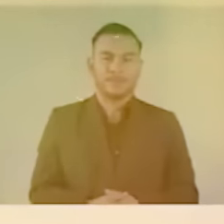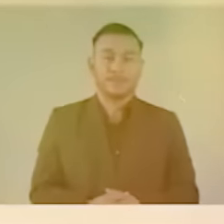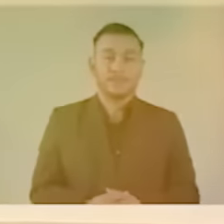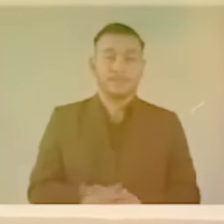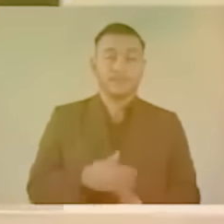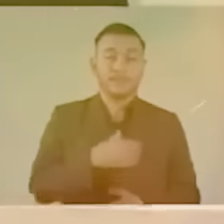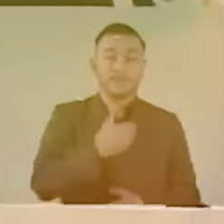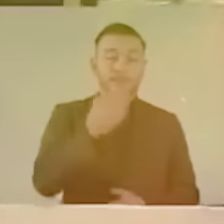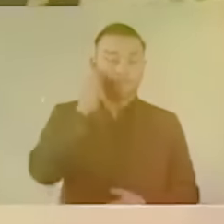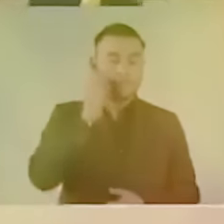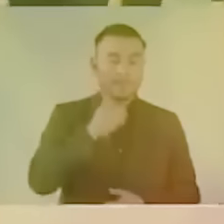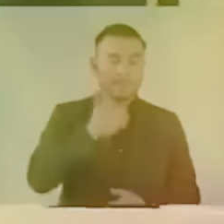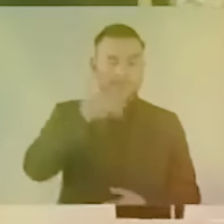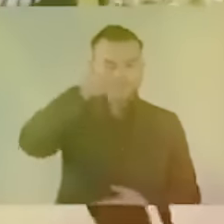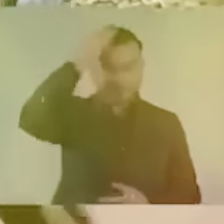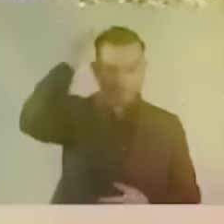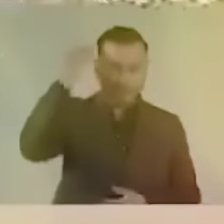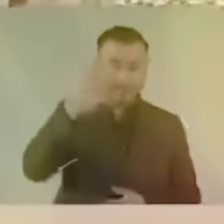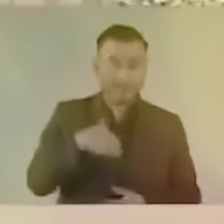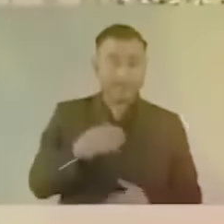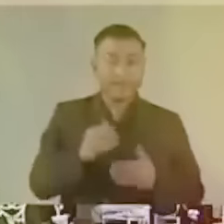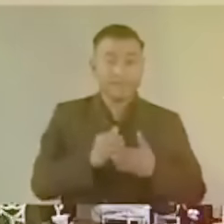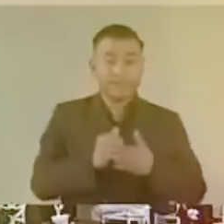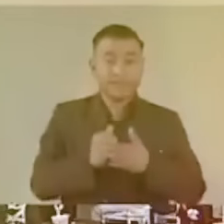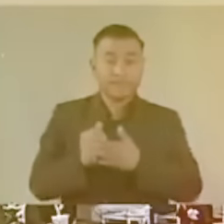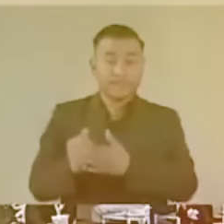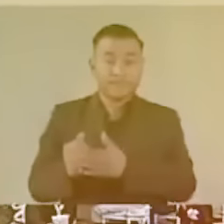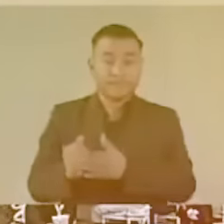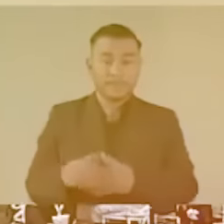Para que dirija su primer mensaje.